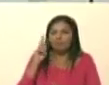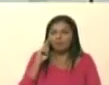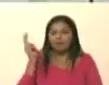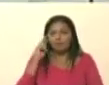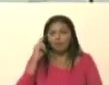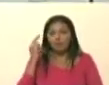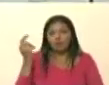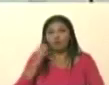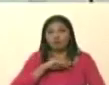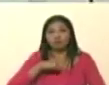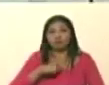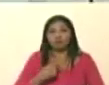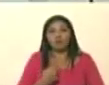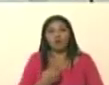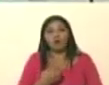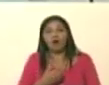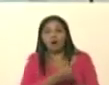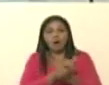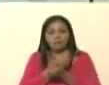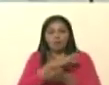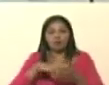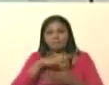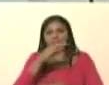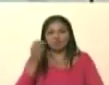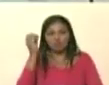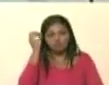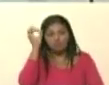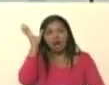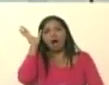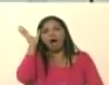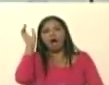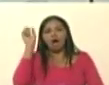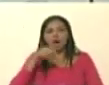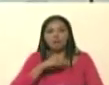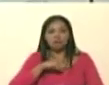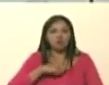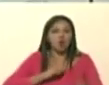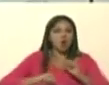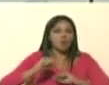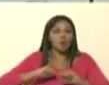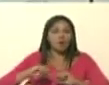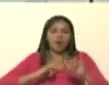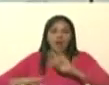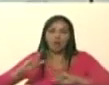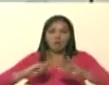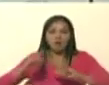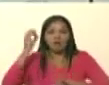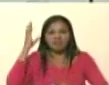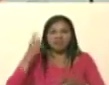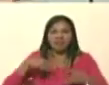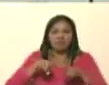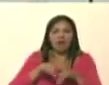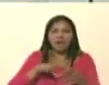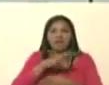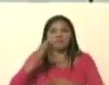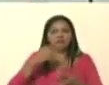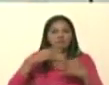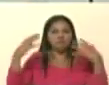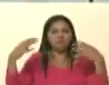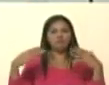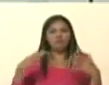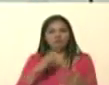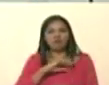amor nosotros somos espíritu ideas a nosotros nos mueve el amor la idea el espíritu la grandeza de la patria